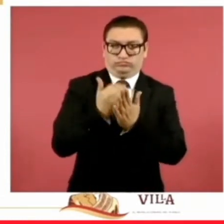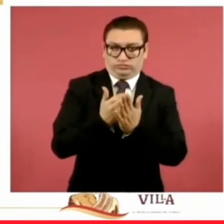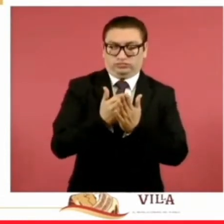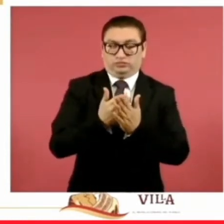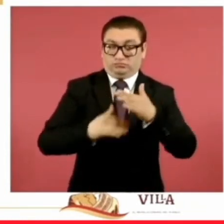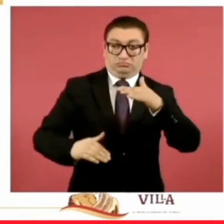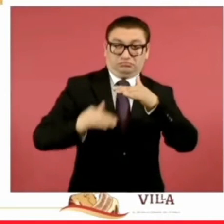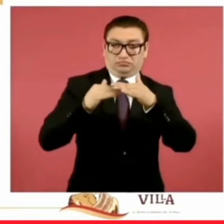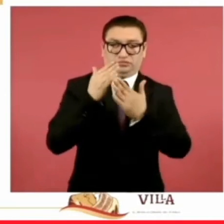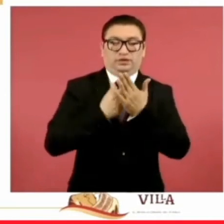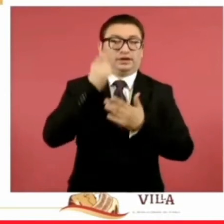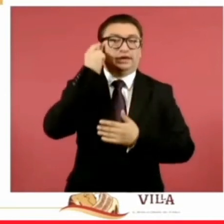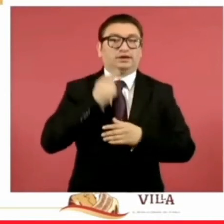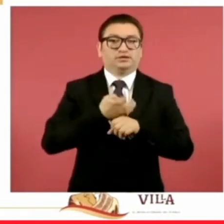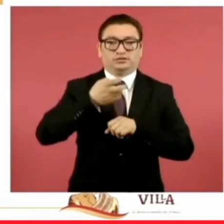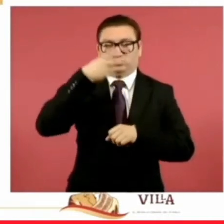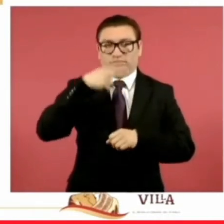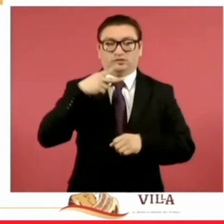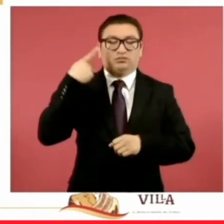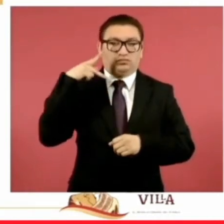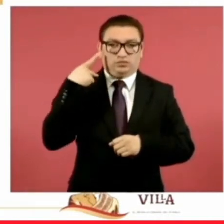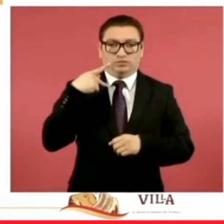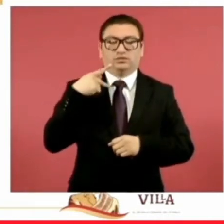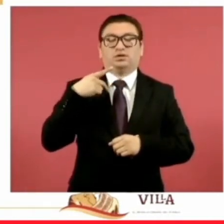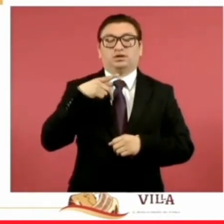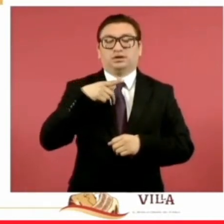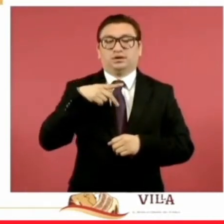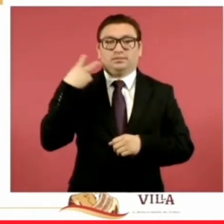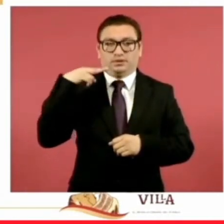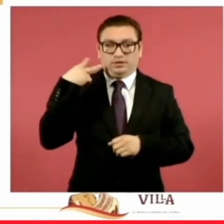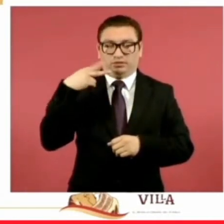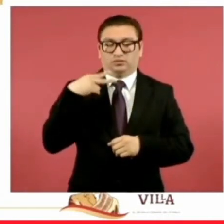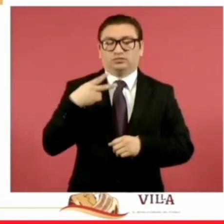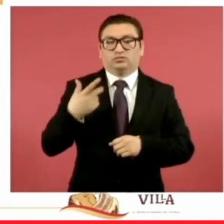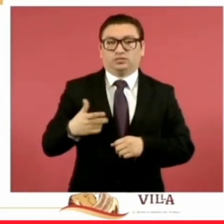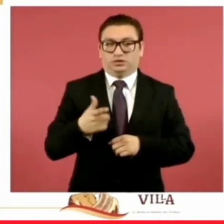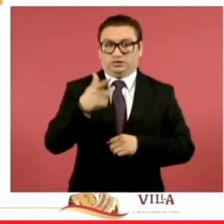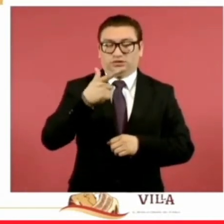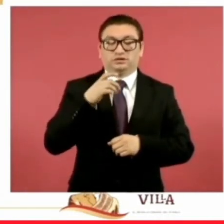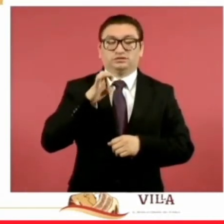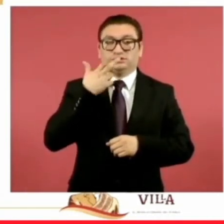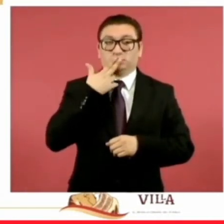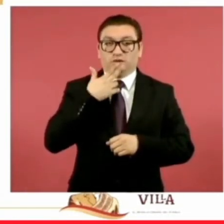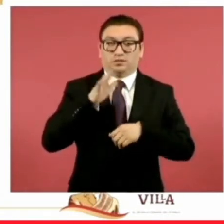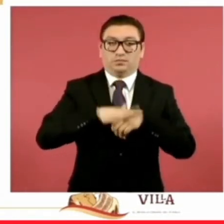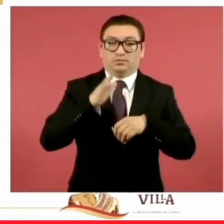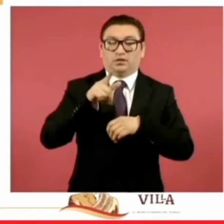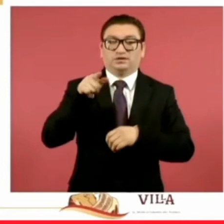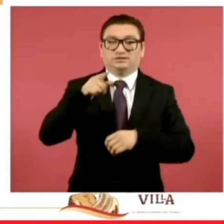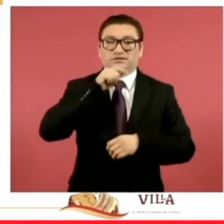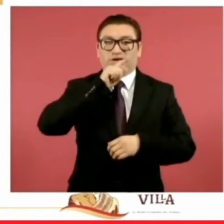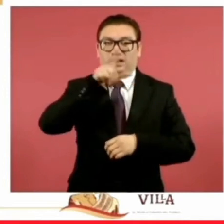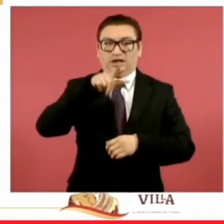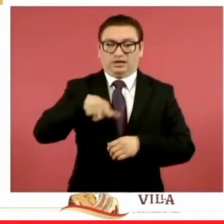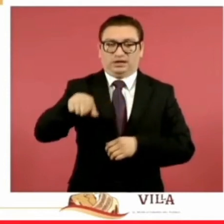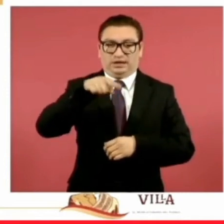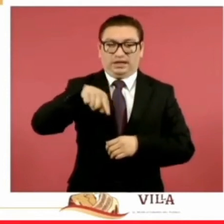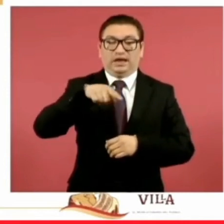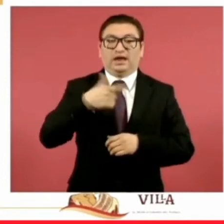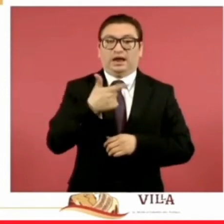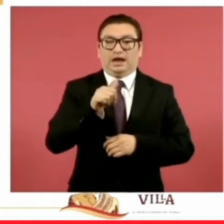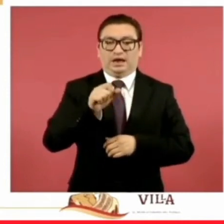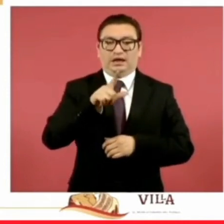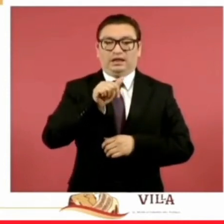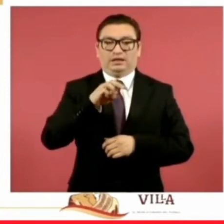máximos por región en Guerrero, Estado de México, Puebla, Veracruz, Guanajuato y Chihuahua, pero sobre todo en Cocula, Jalisco, donde Gas de